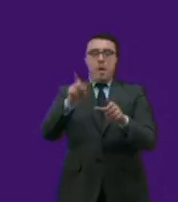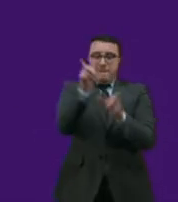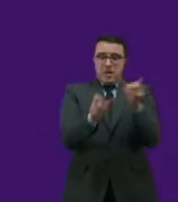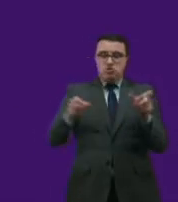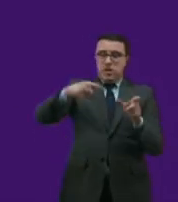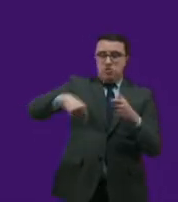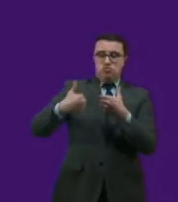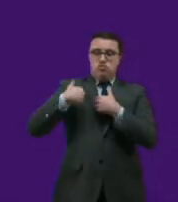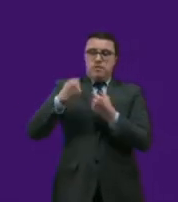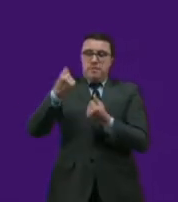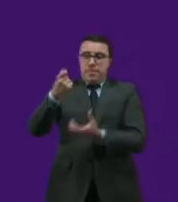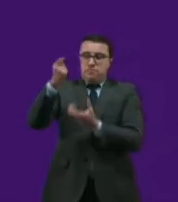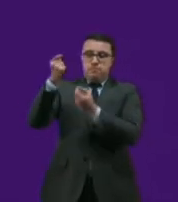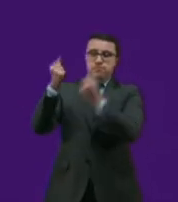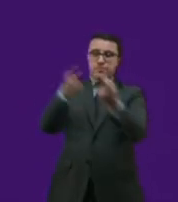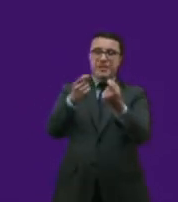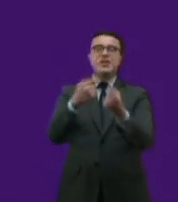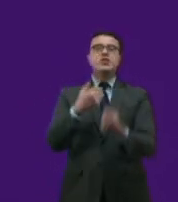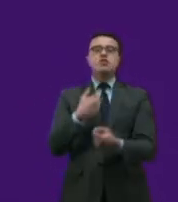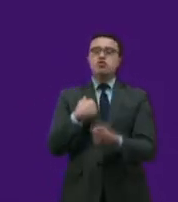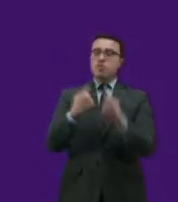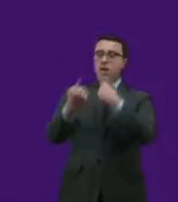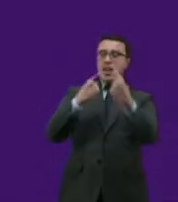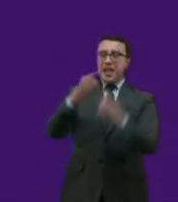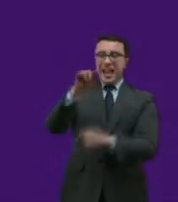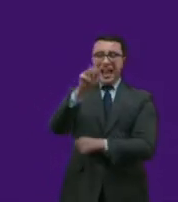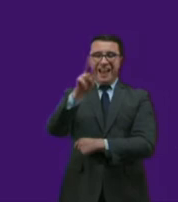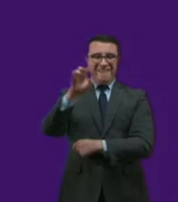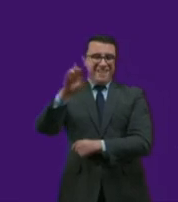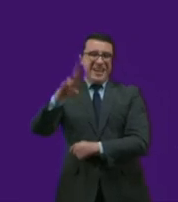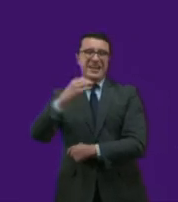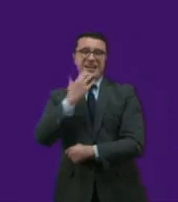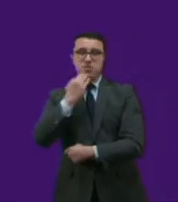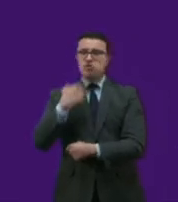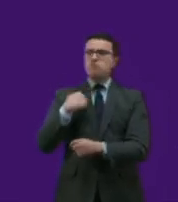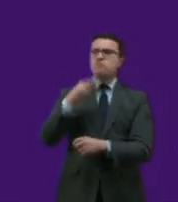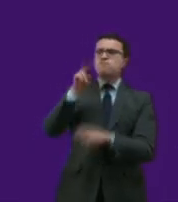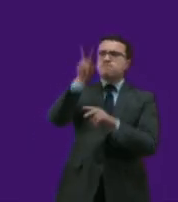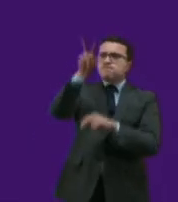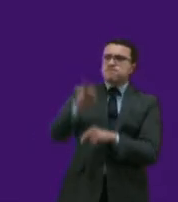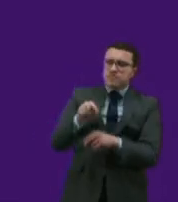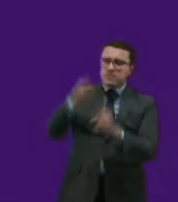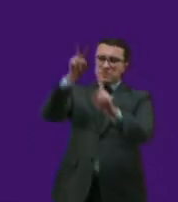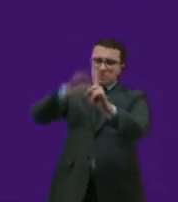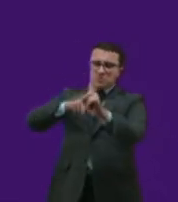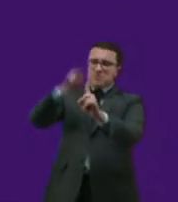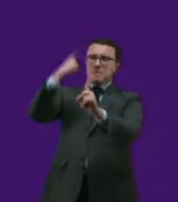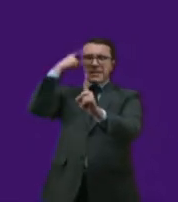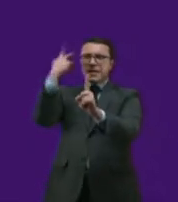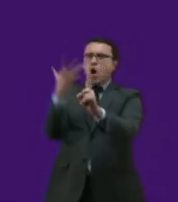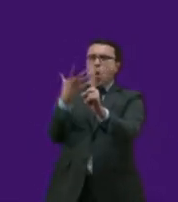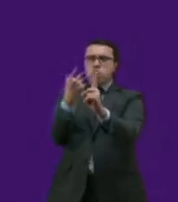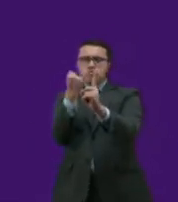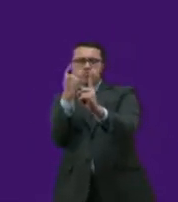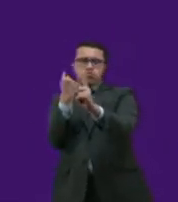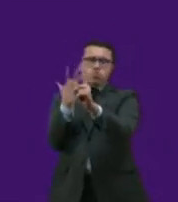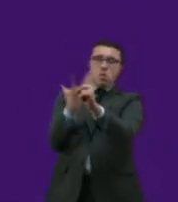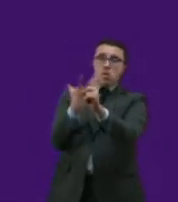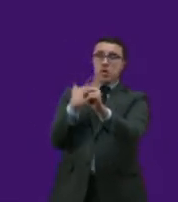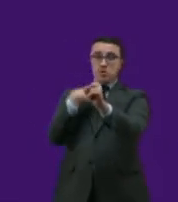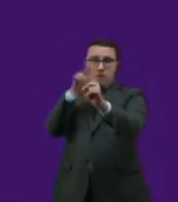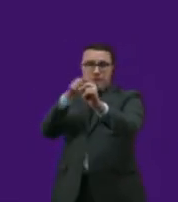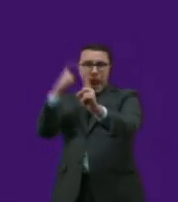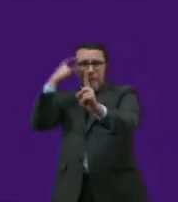Javier, tengo que conocer a Javier, tengo que oír cómo habla Javier, tengo que entender cómo piensa. Si yo digo, hey, me encanta cómo piensa este